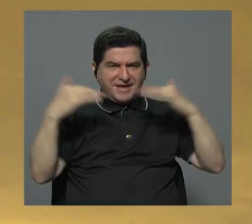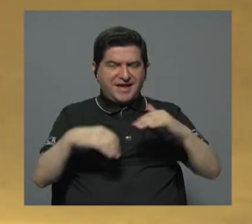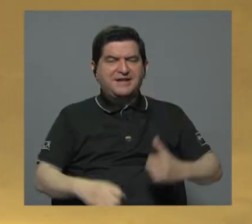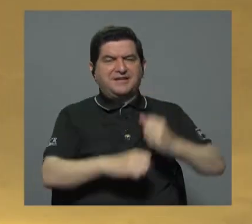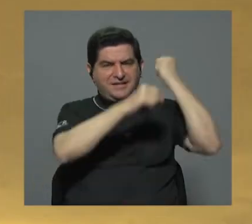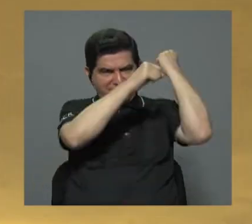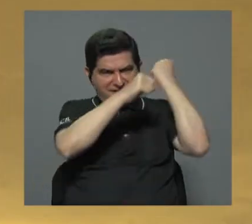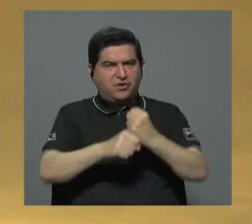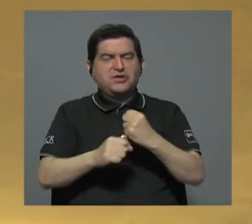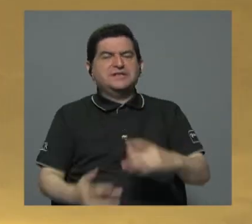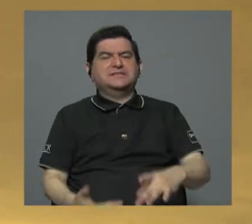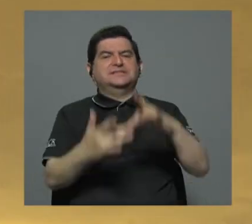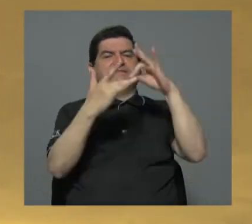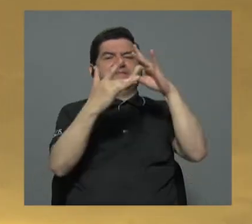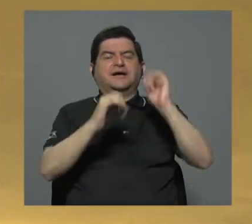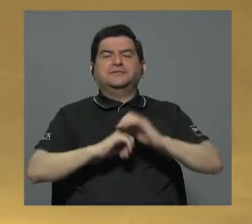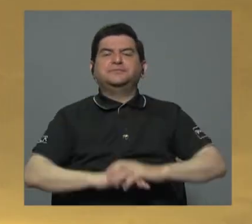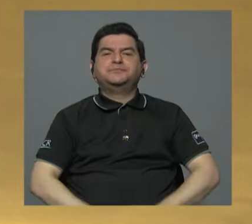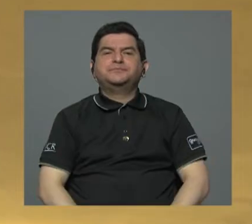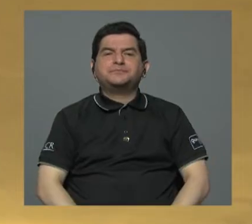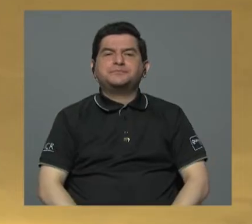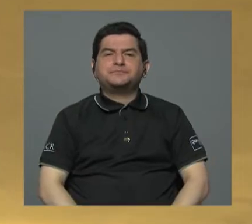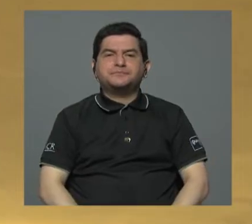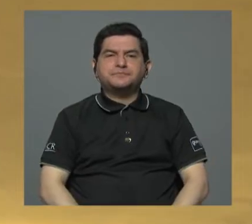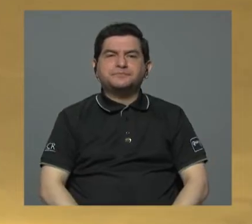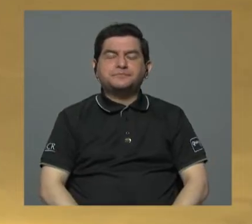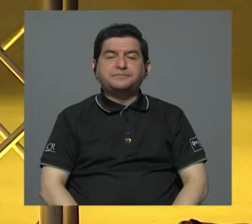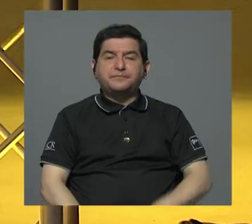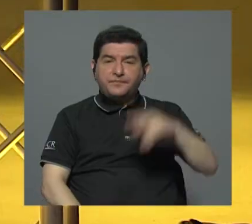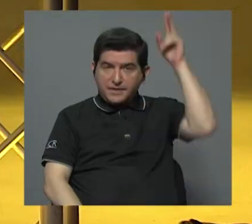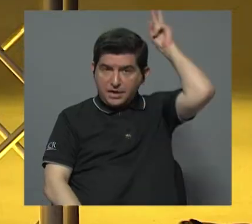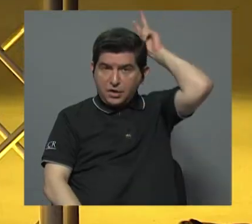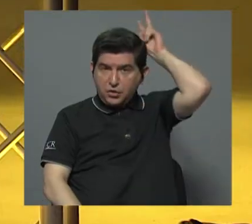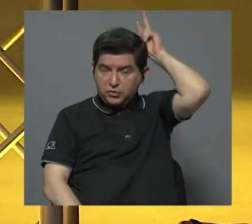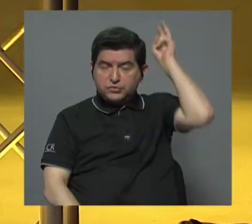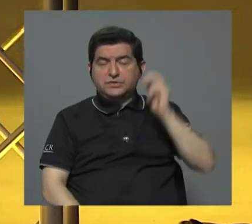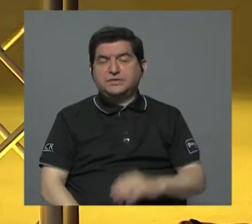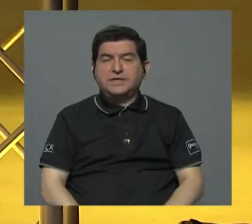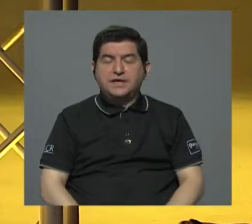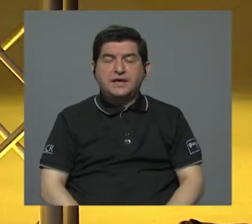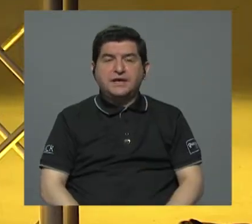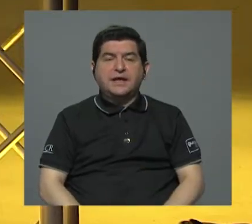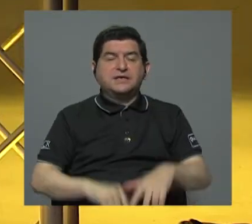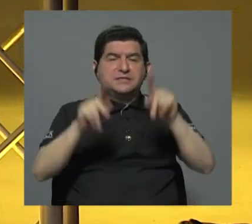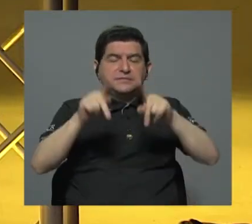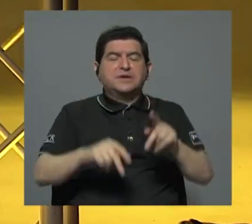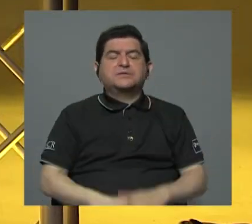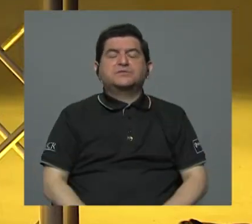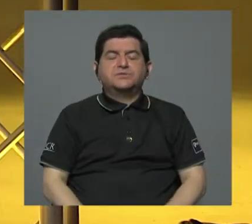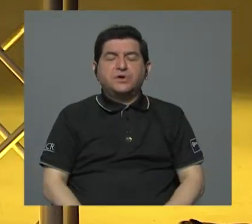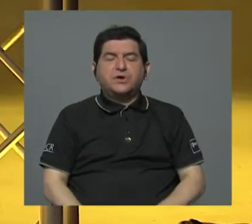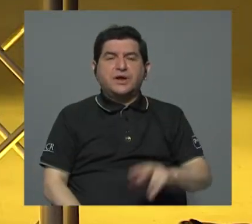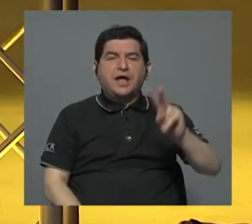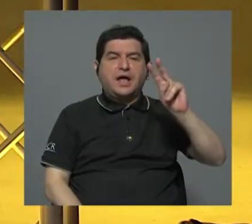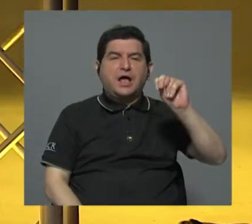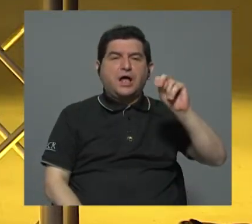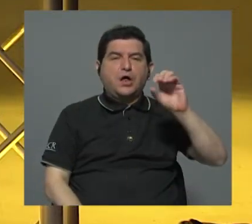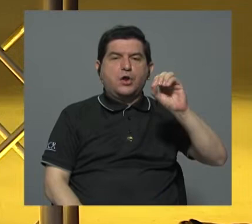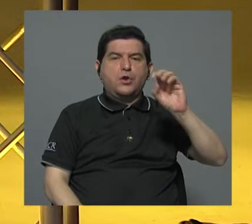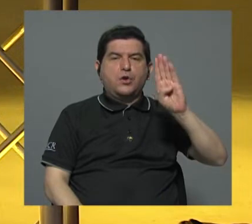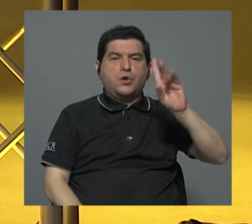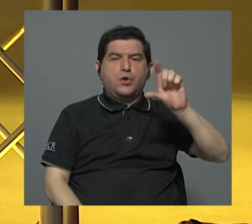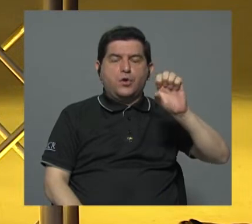conquista particularmente. Entonces, los indígenas, conquistadores, los nobles, participaron junto